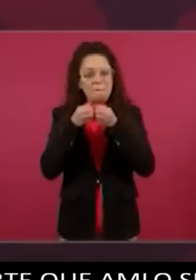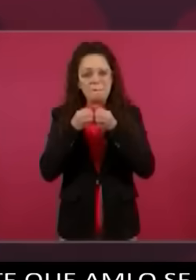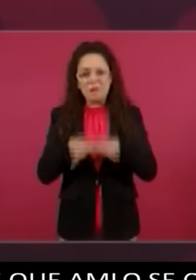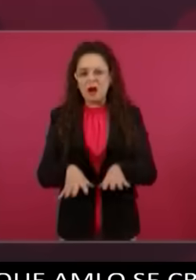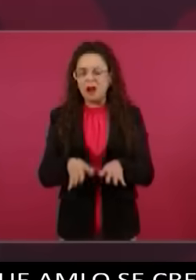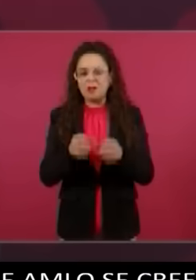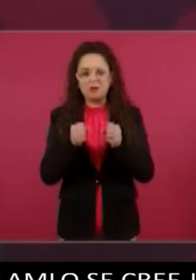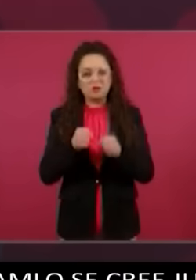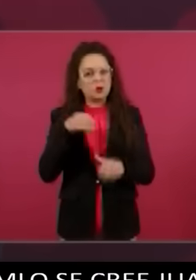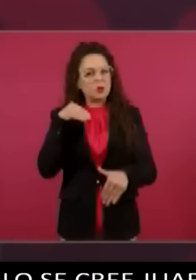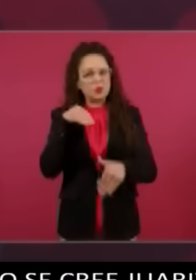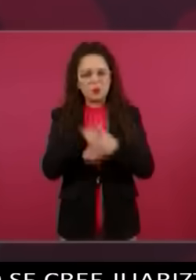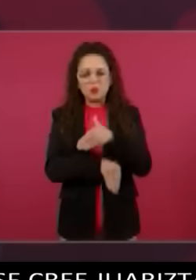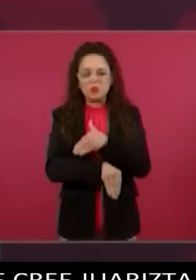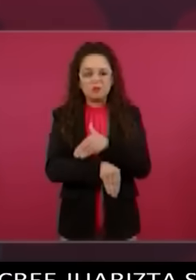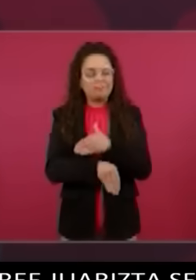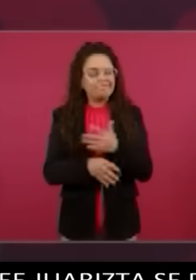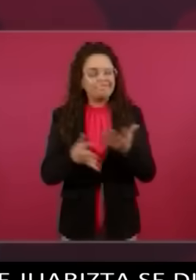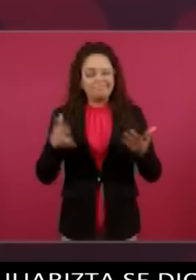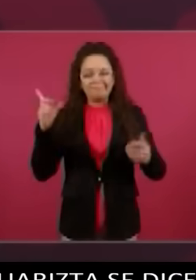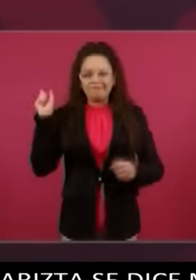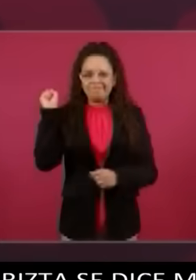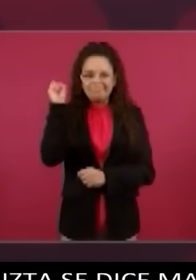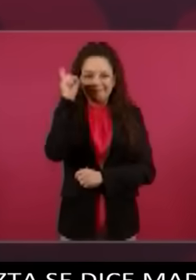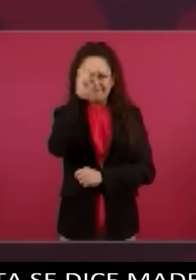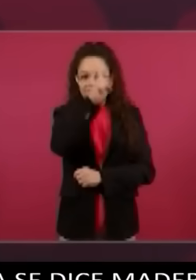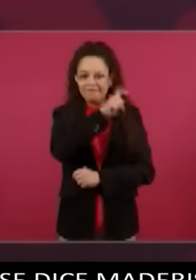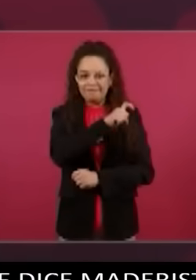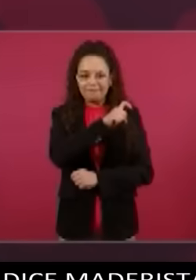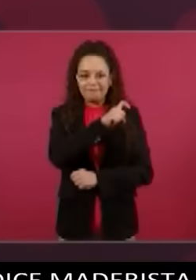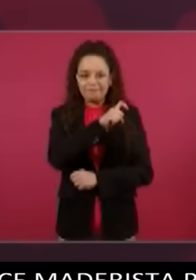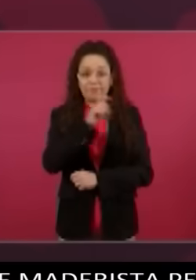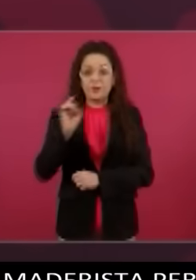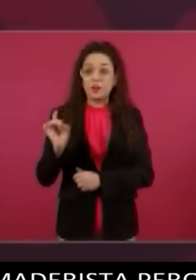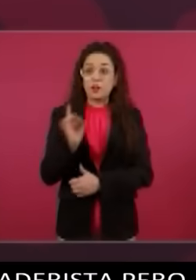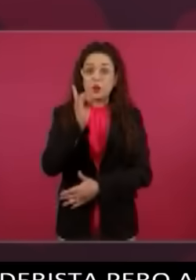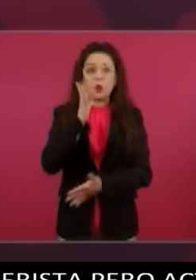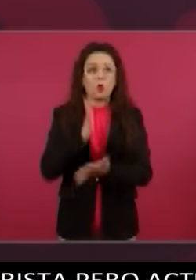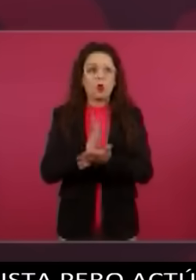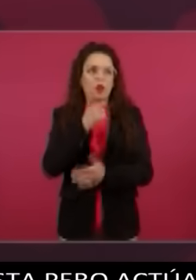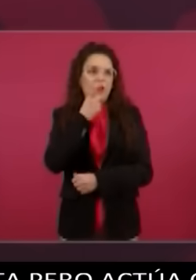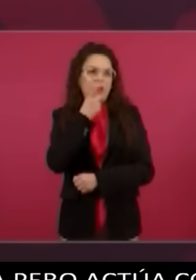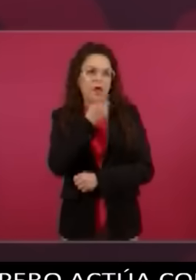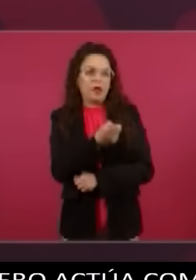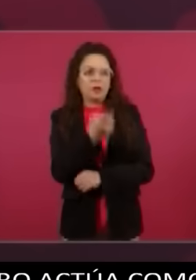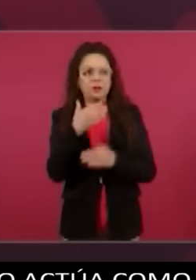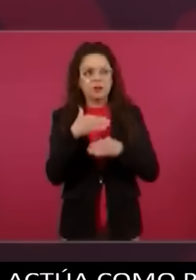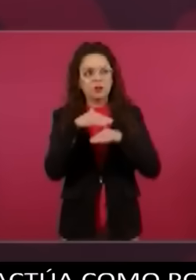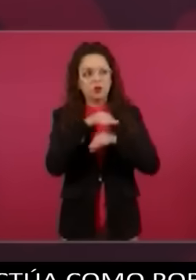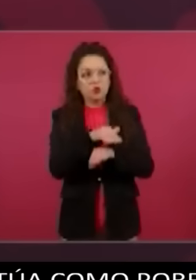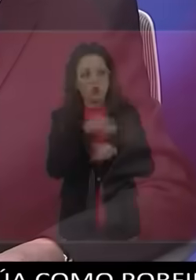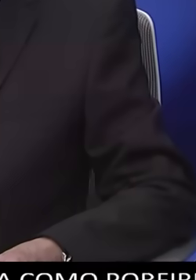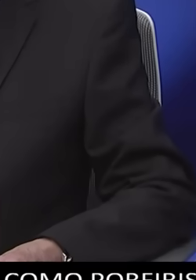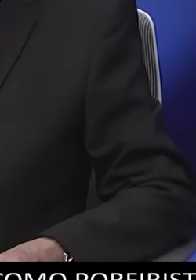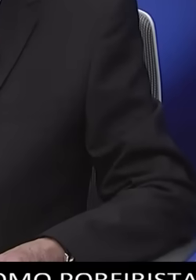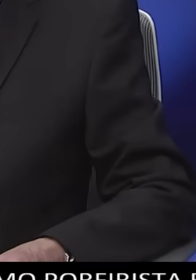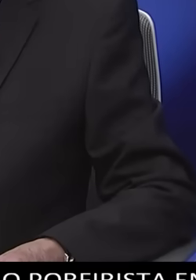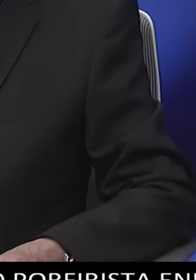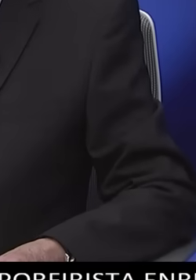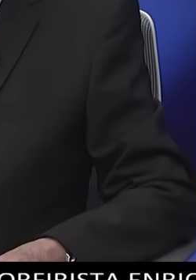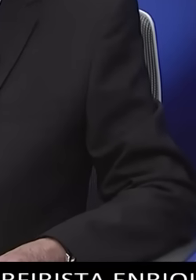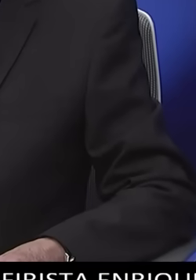Diego. Gracias por tu colaboración. Siempre bienvenida. Gracias a ti. Adiós. Adiós, Diego Fernández de Ceballos.